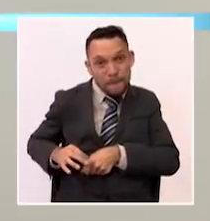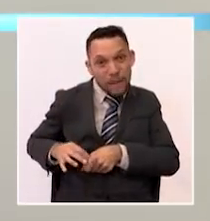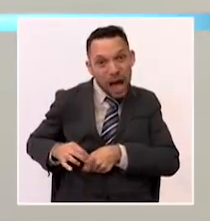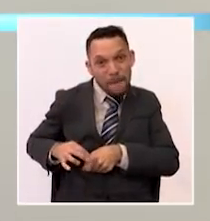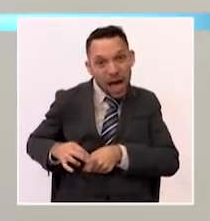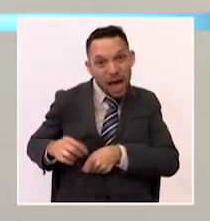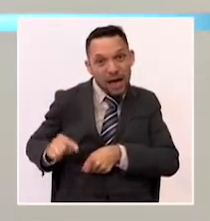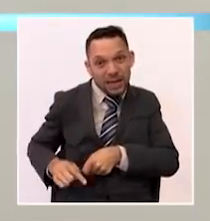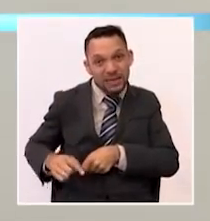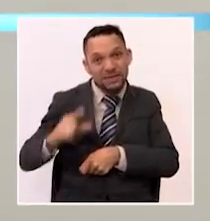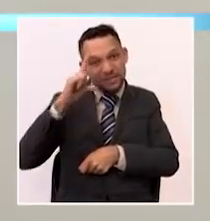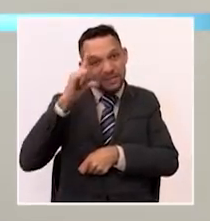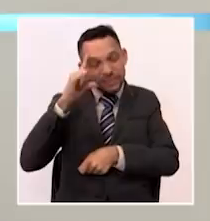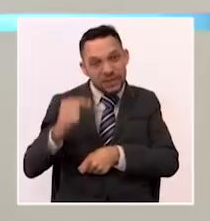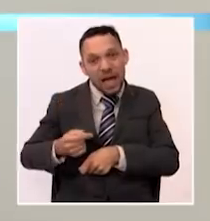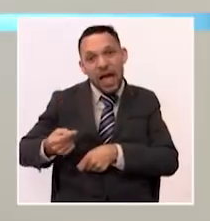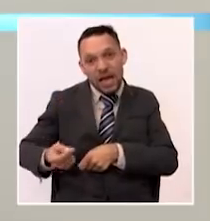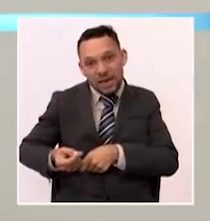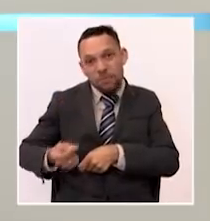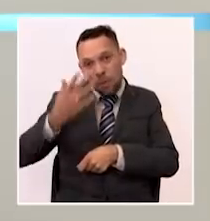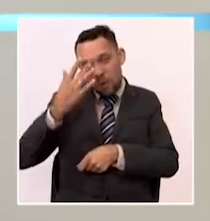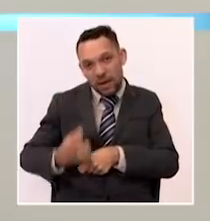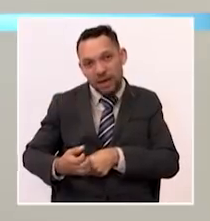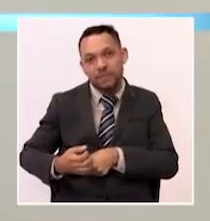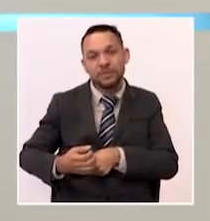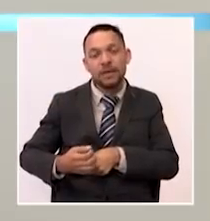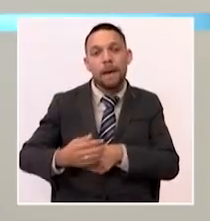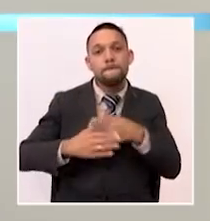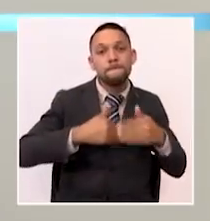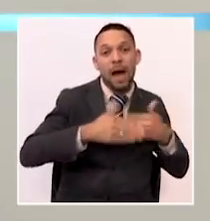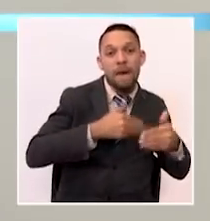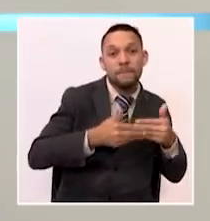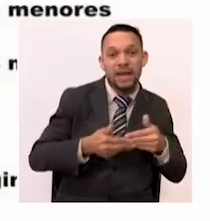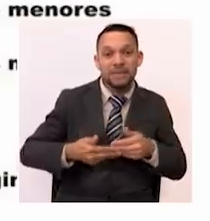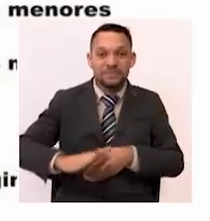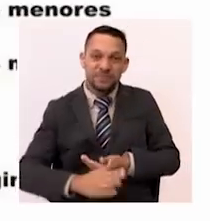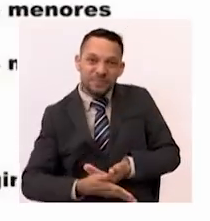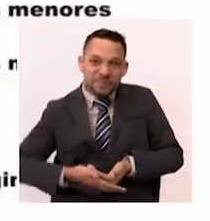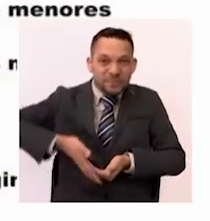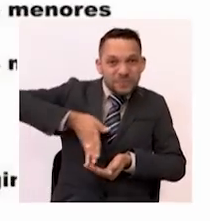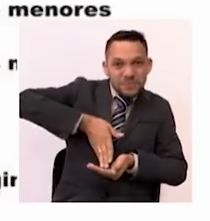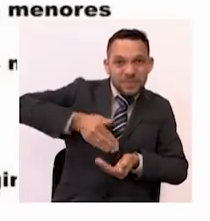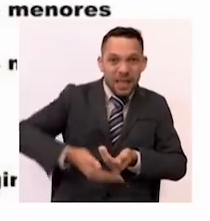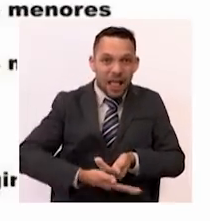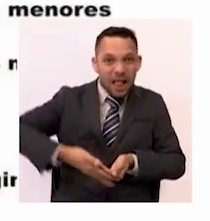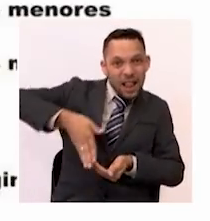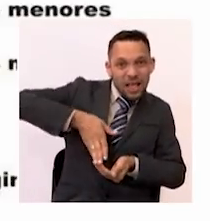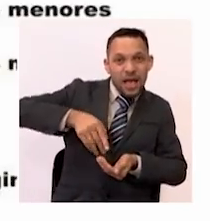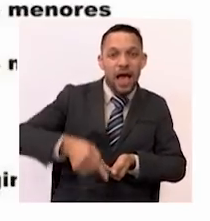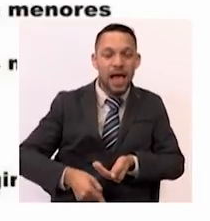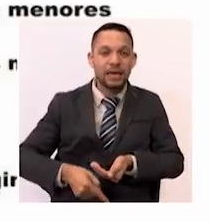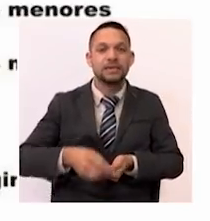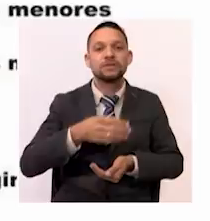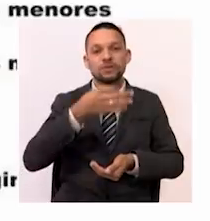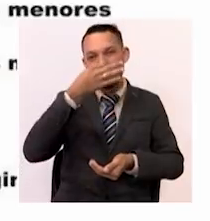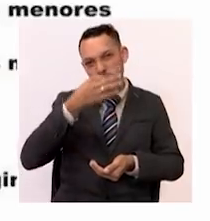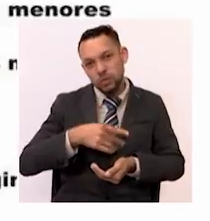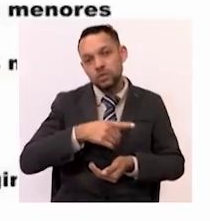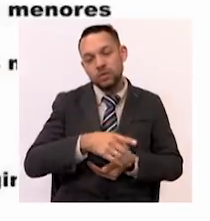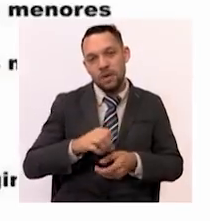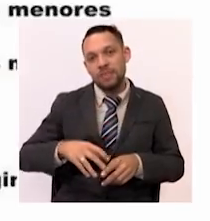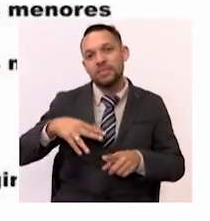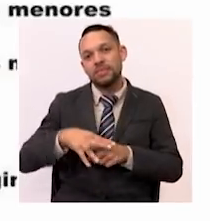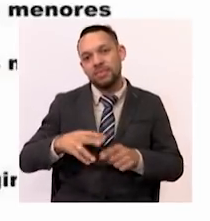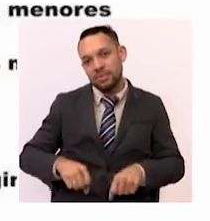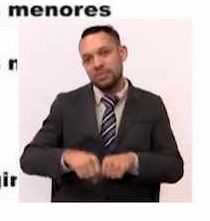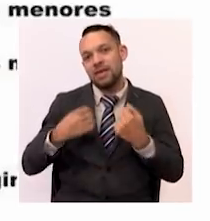y aumento en las infecciones vaginales. O cuando las pacientes tienen un pliegue inguinal muy grandecito, que hay un